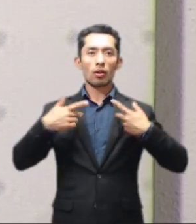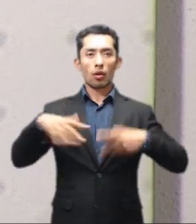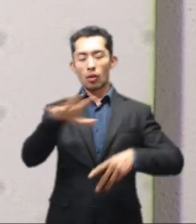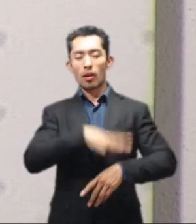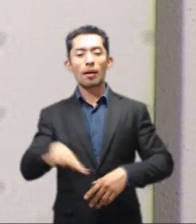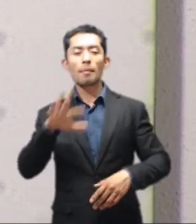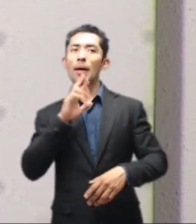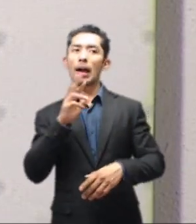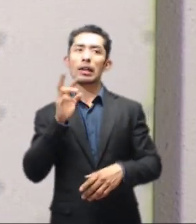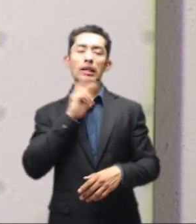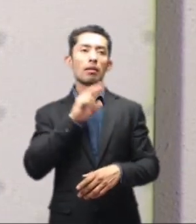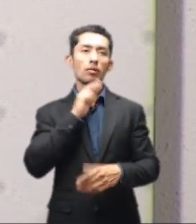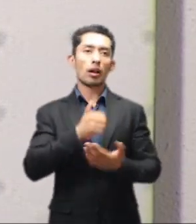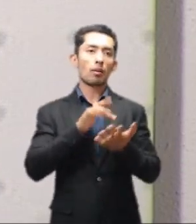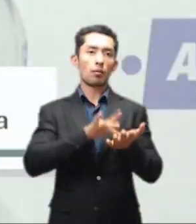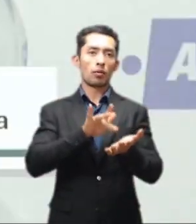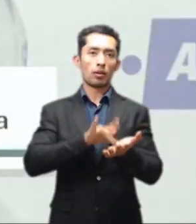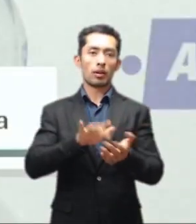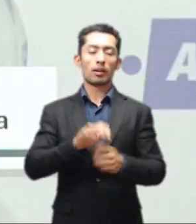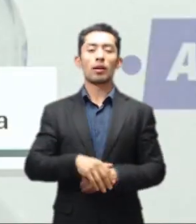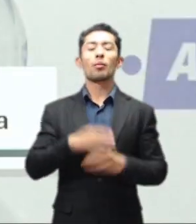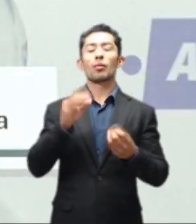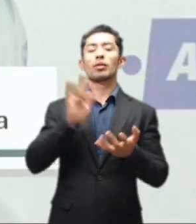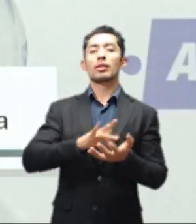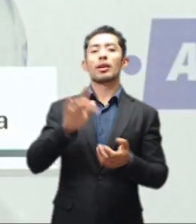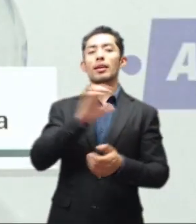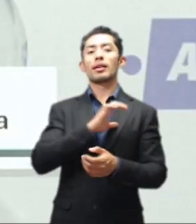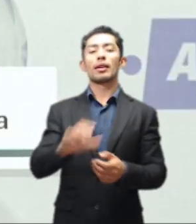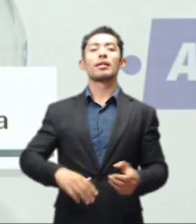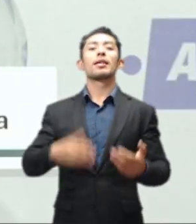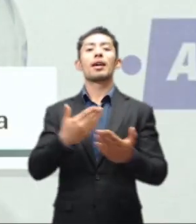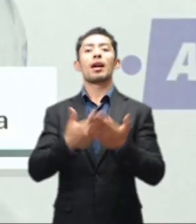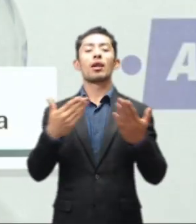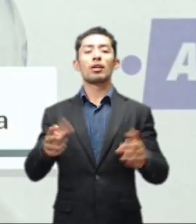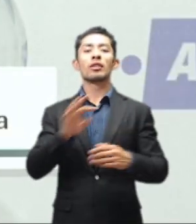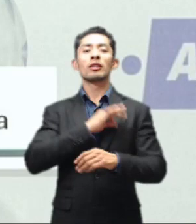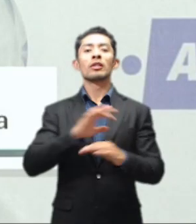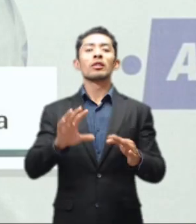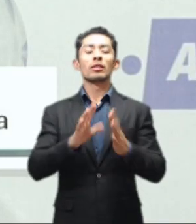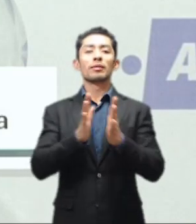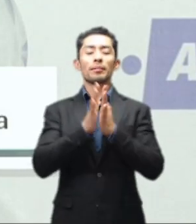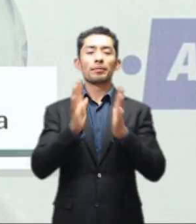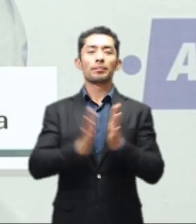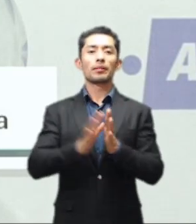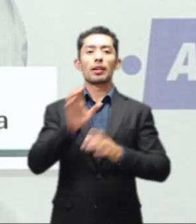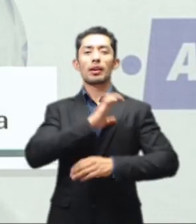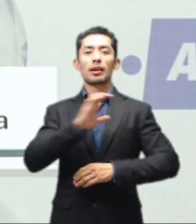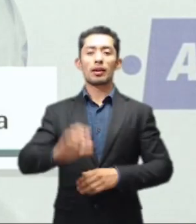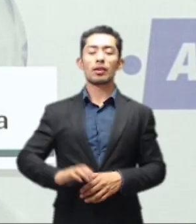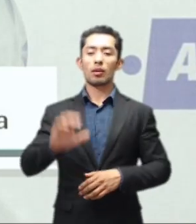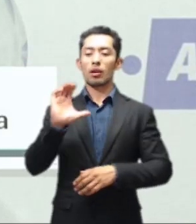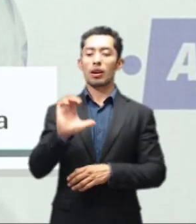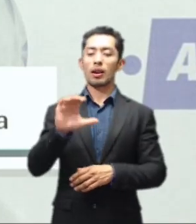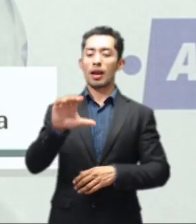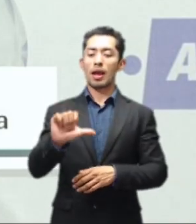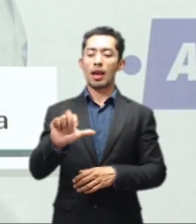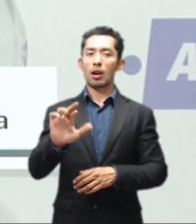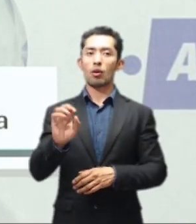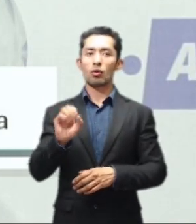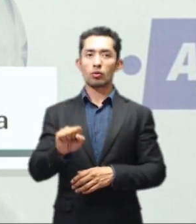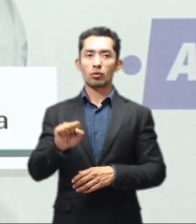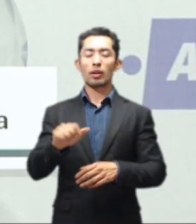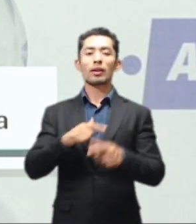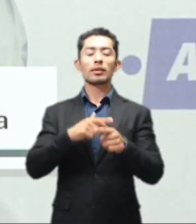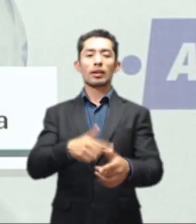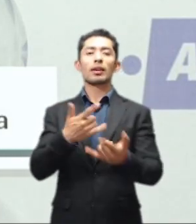lo mejor que se pueda Muchas gracias candidato ahora le corresponde el turno al candidato Carlos montaña de Seguiremos